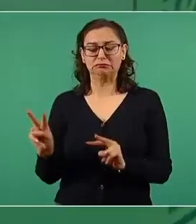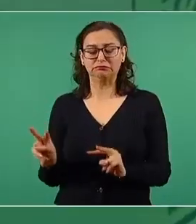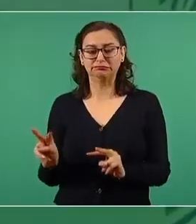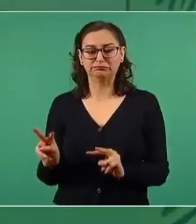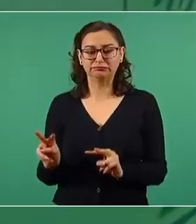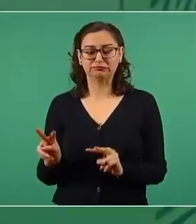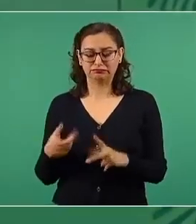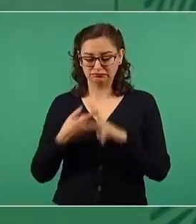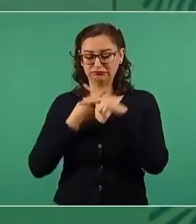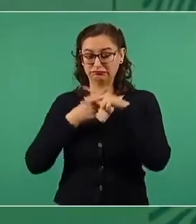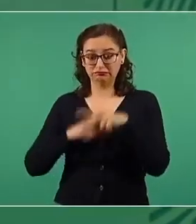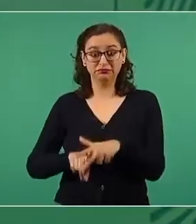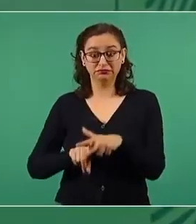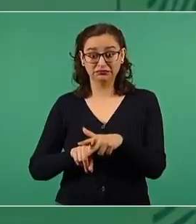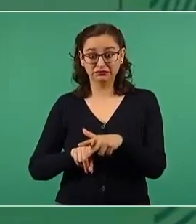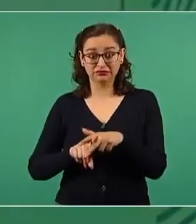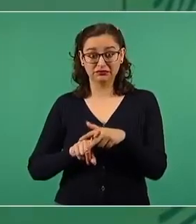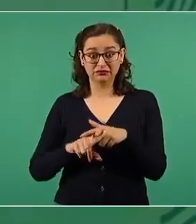atendimos,